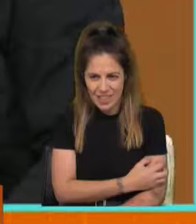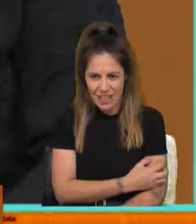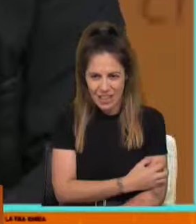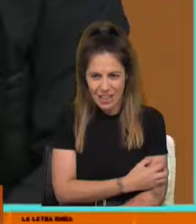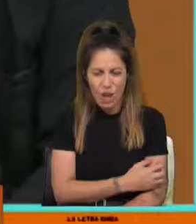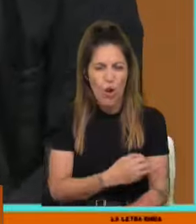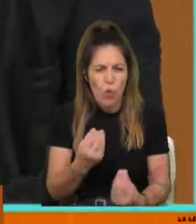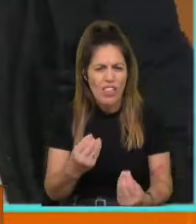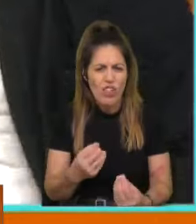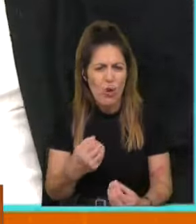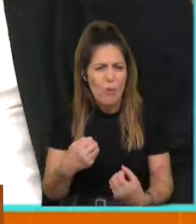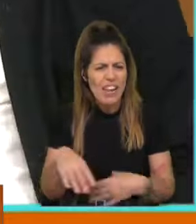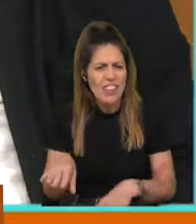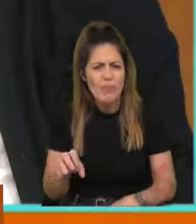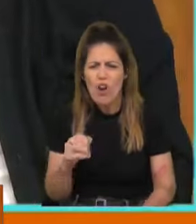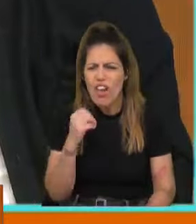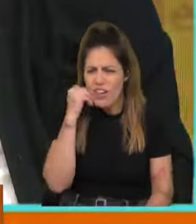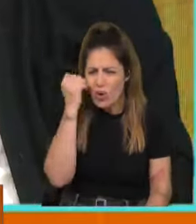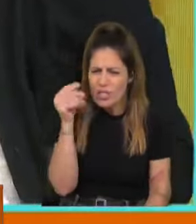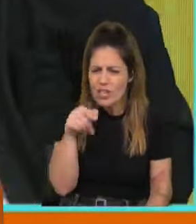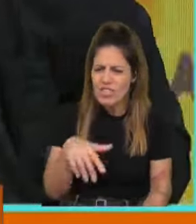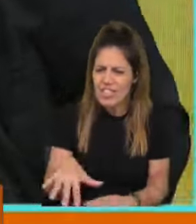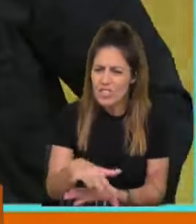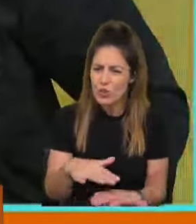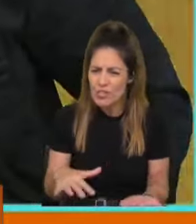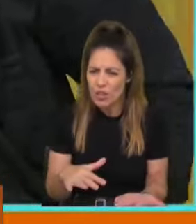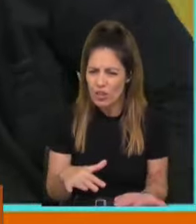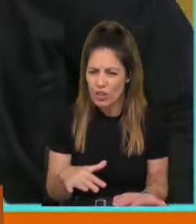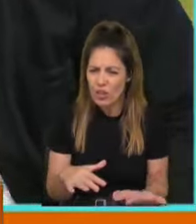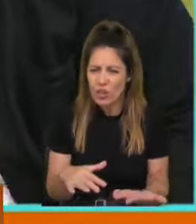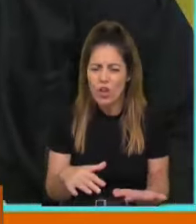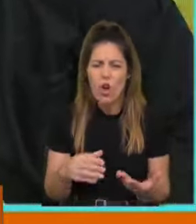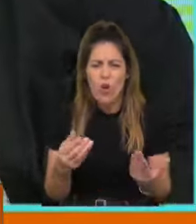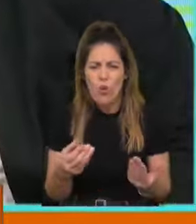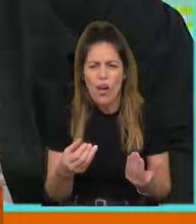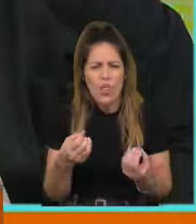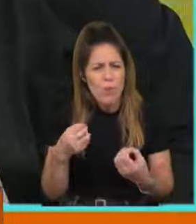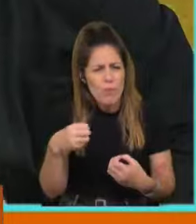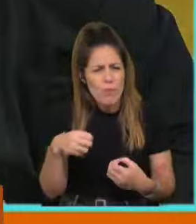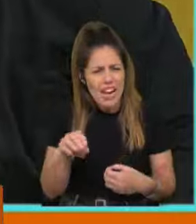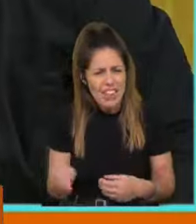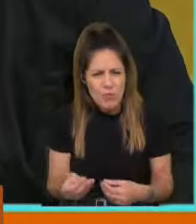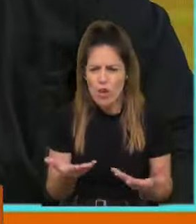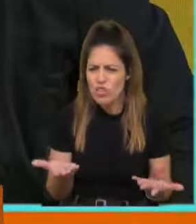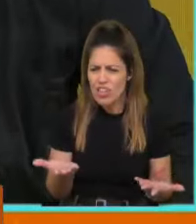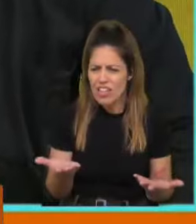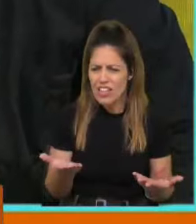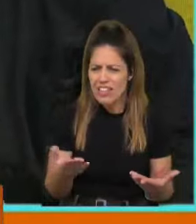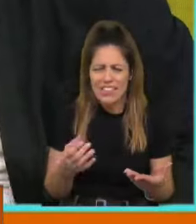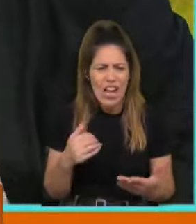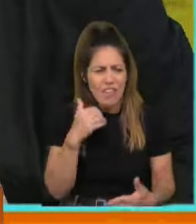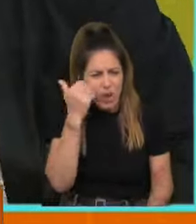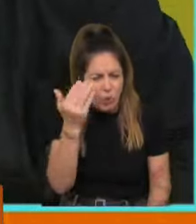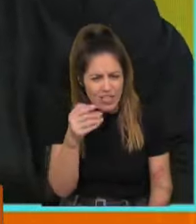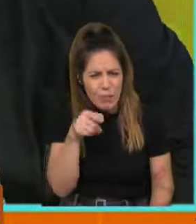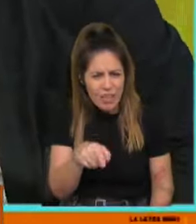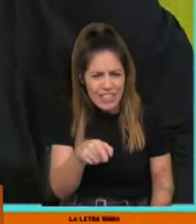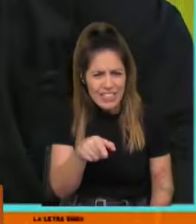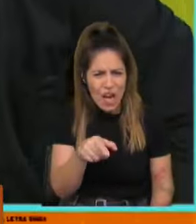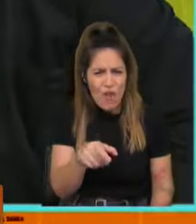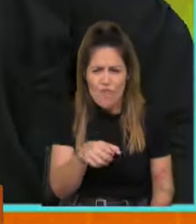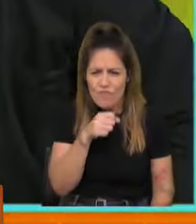tener vergüenza por esa situación cuá dejamos de sentir vergüenza por tener a esos veteranos en la última etapa de